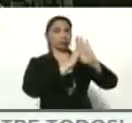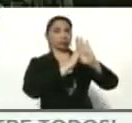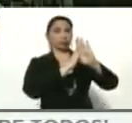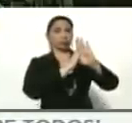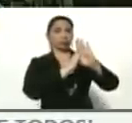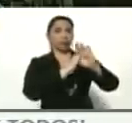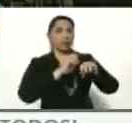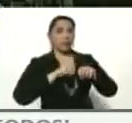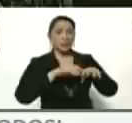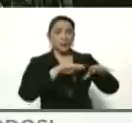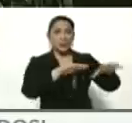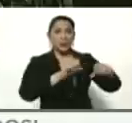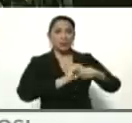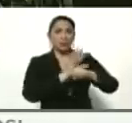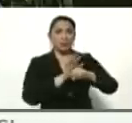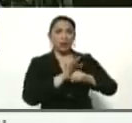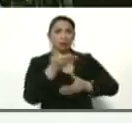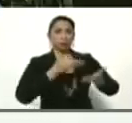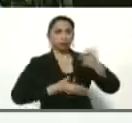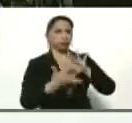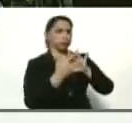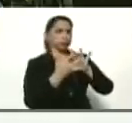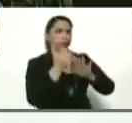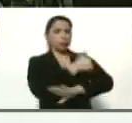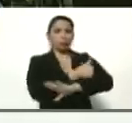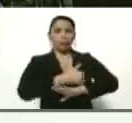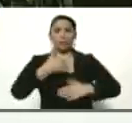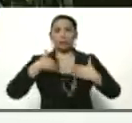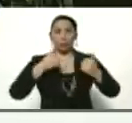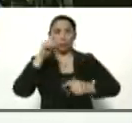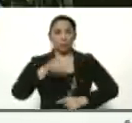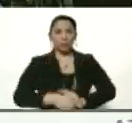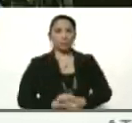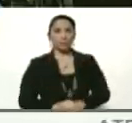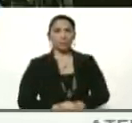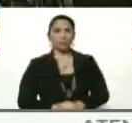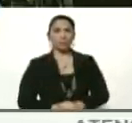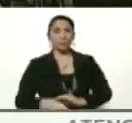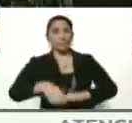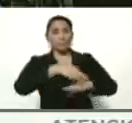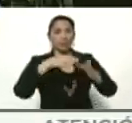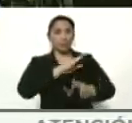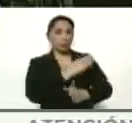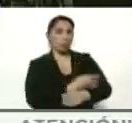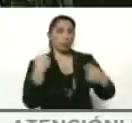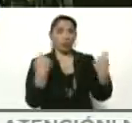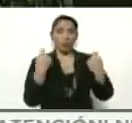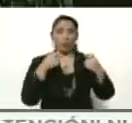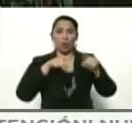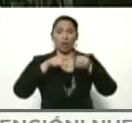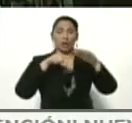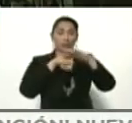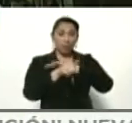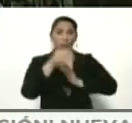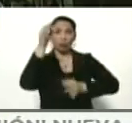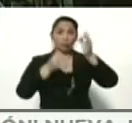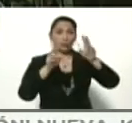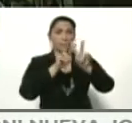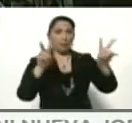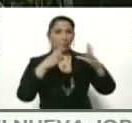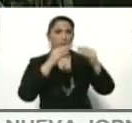en coordinación estrecha y permanente con las autoridades de salud y también con el Ministerio del Poder Popular, Interior, Justicia y Paz, toda la